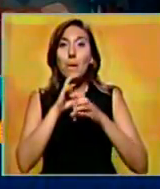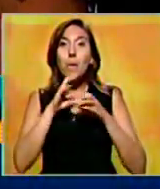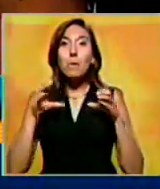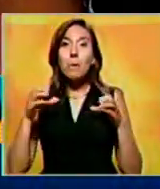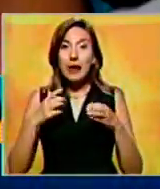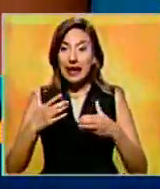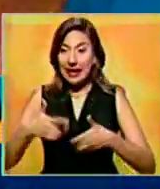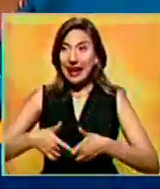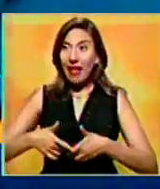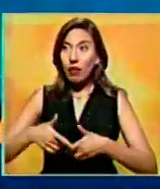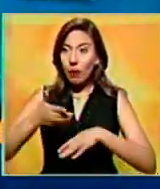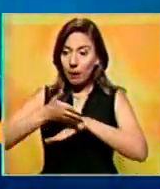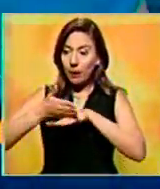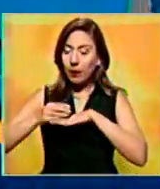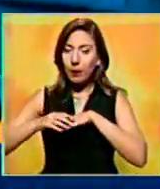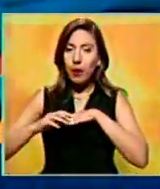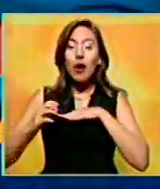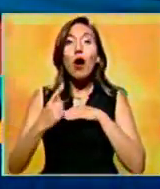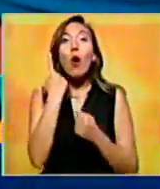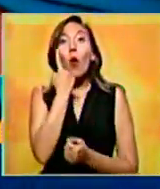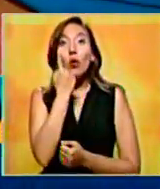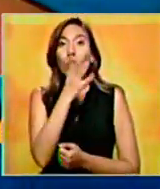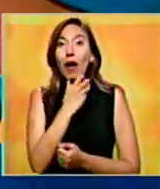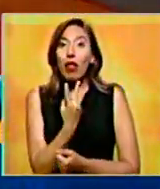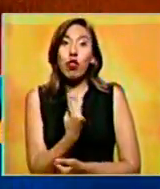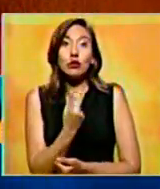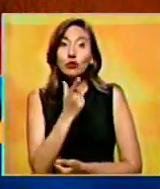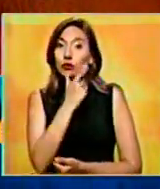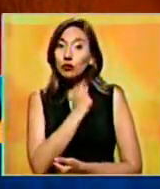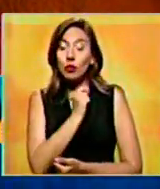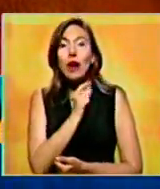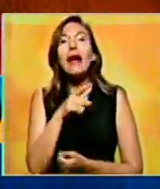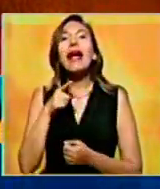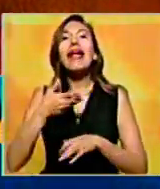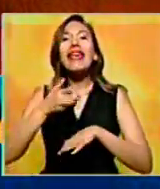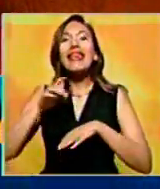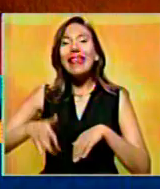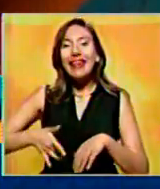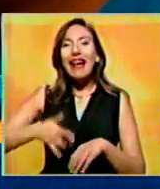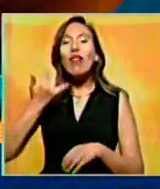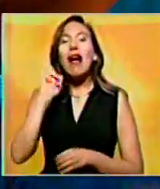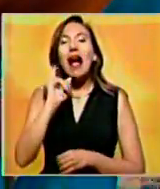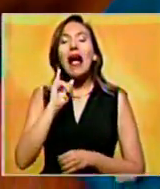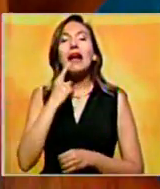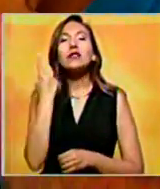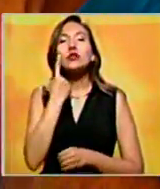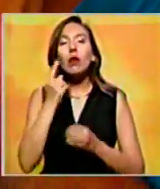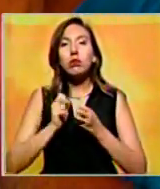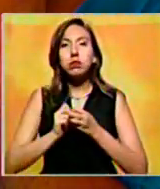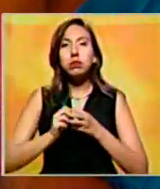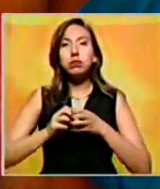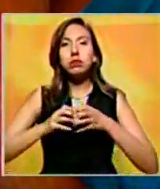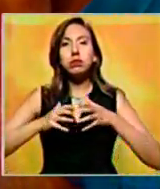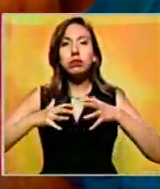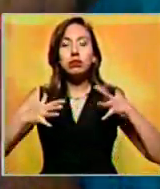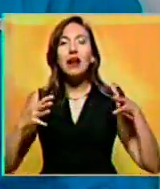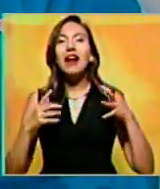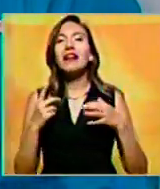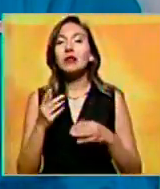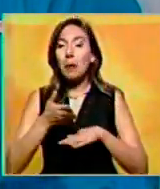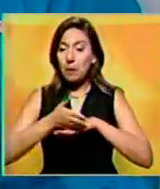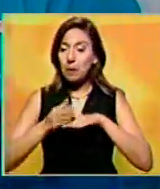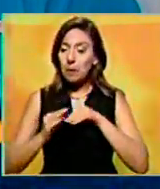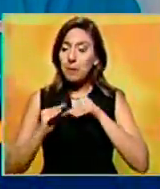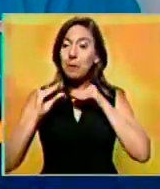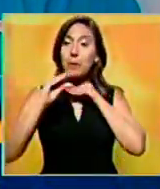hígado sano. Como el hígado es el único órgano capaz de regenerarse, ambos estarán recuperados muy pronto. De la